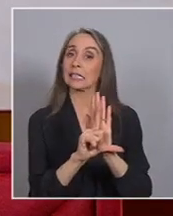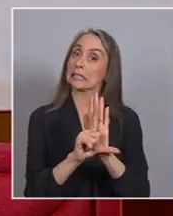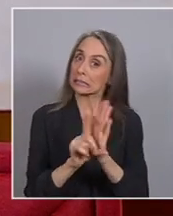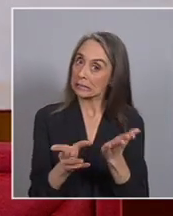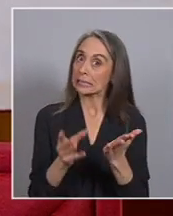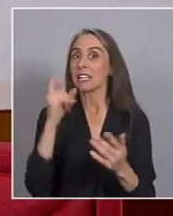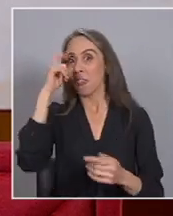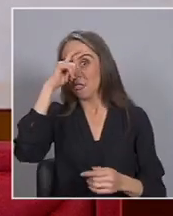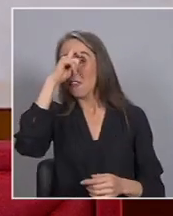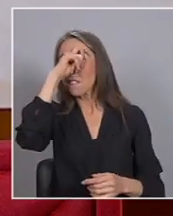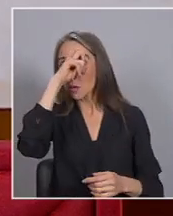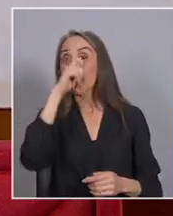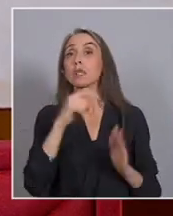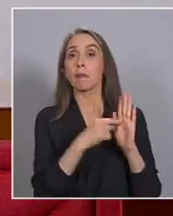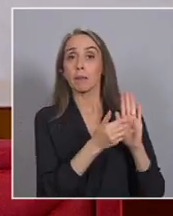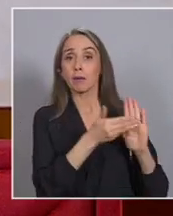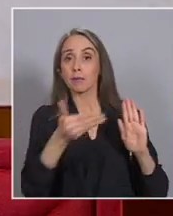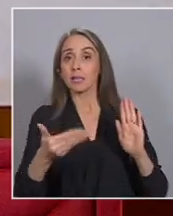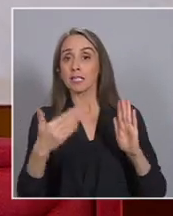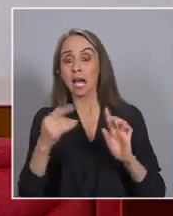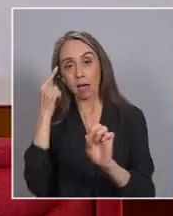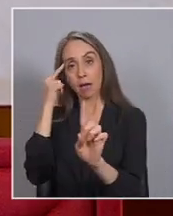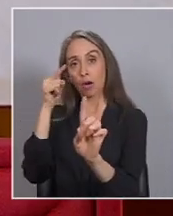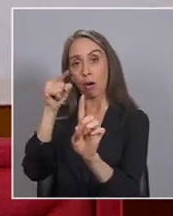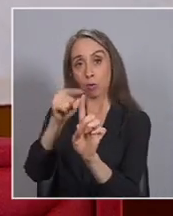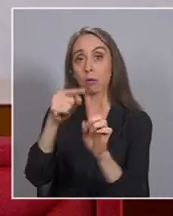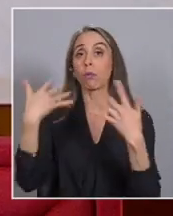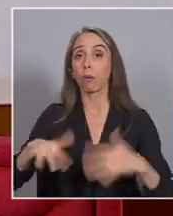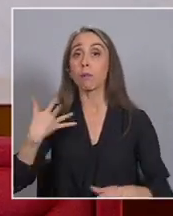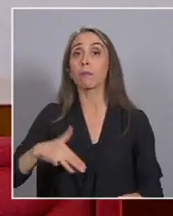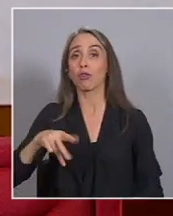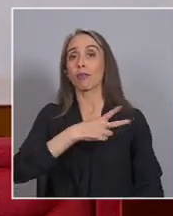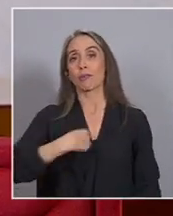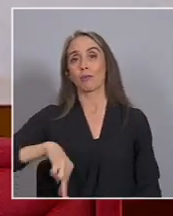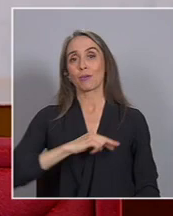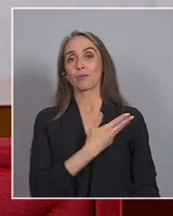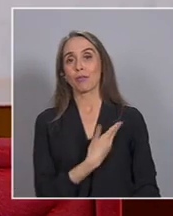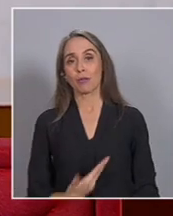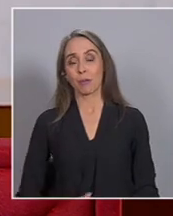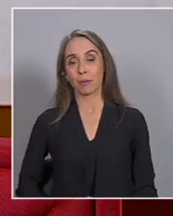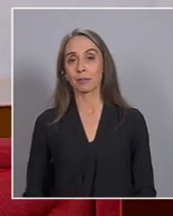de dificultades, ha sido una misión importante para nuestro gobierno.